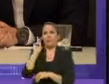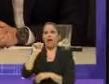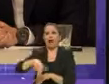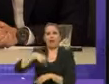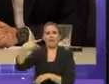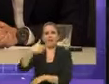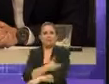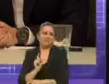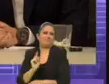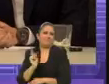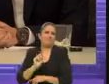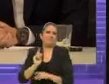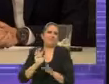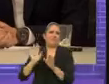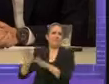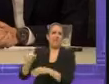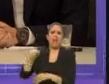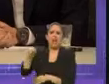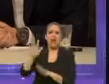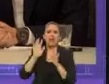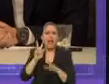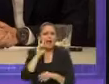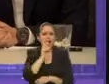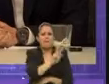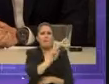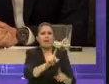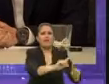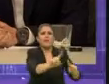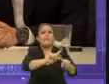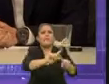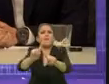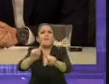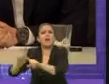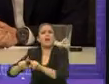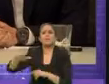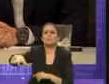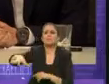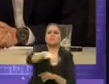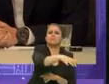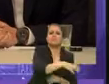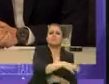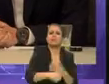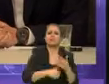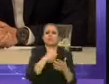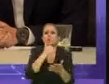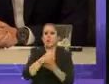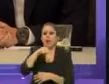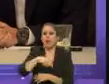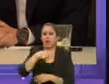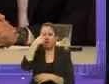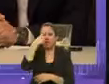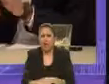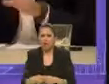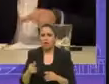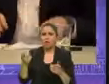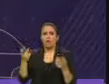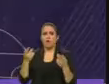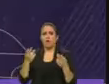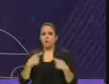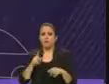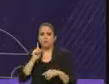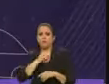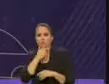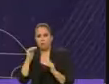tiene que ver con un desarrollo urbano de la ciudad de hace mucho tiempo. y las desigualdades que siguen